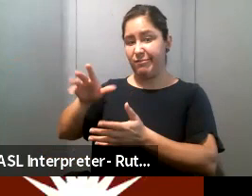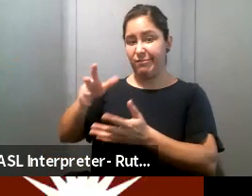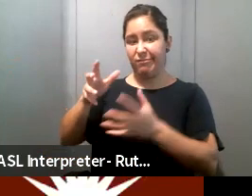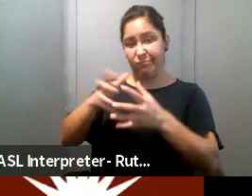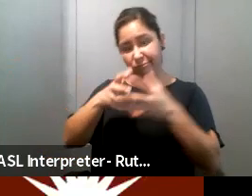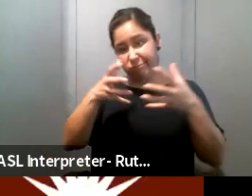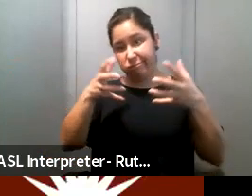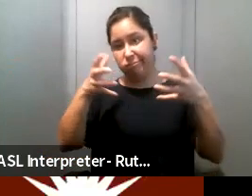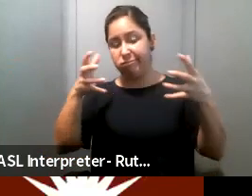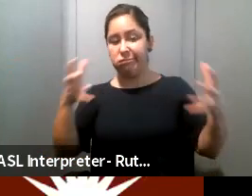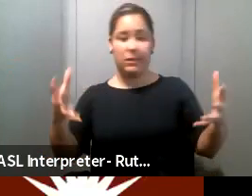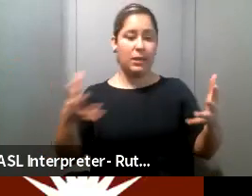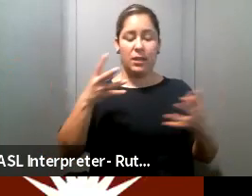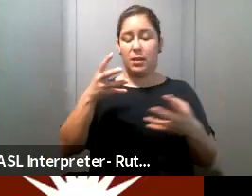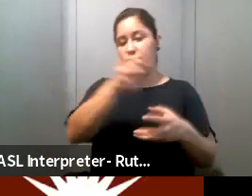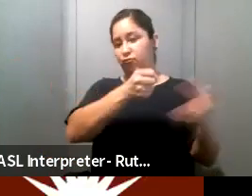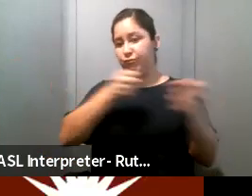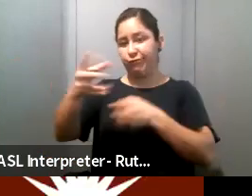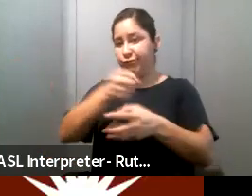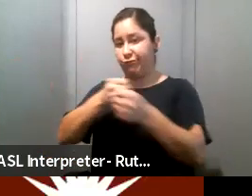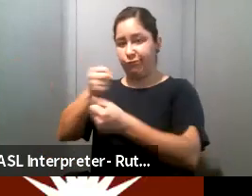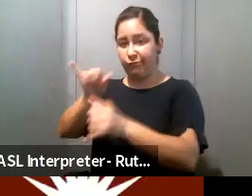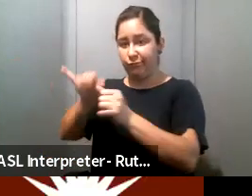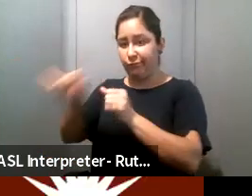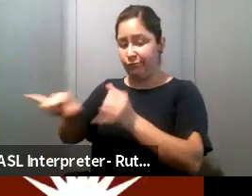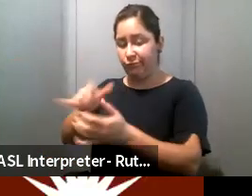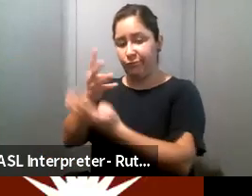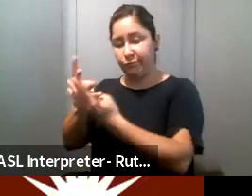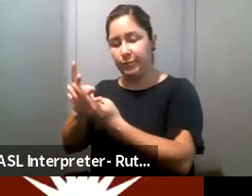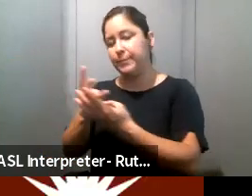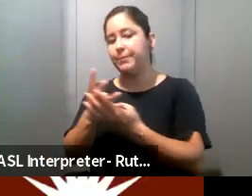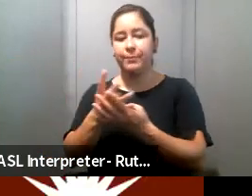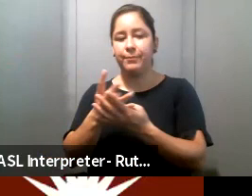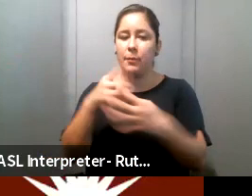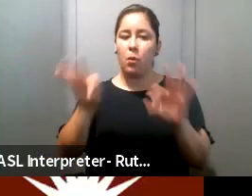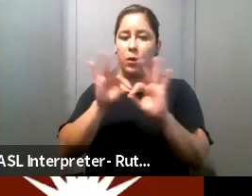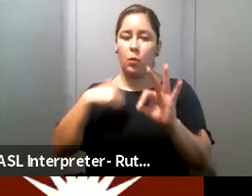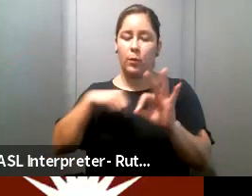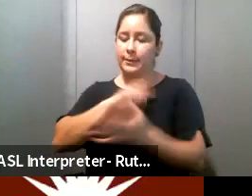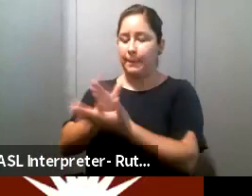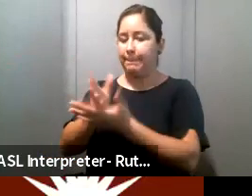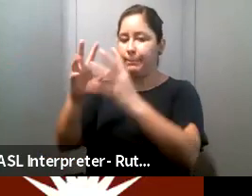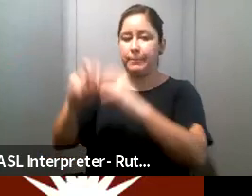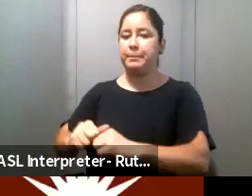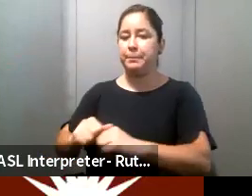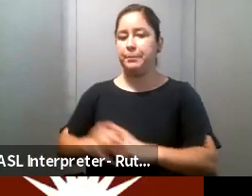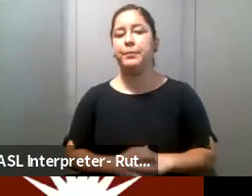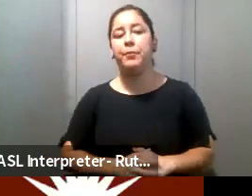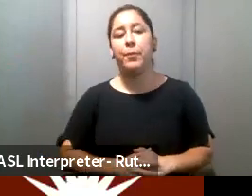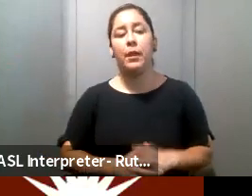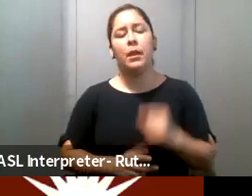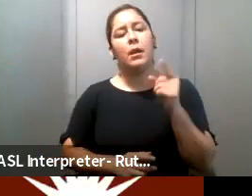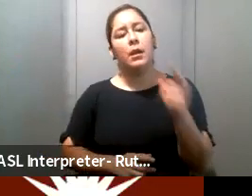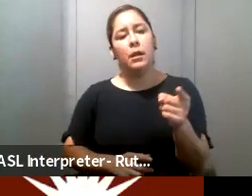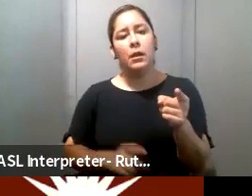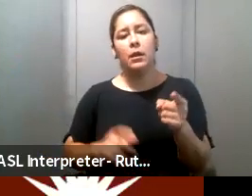Aquí solamente como darle seguimiento a otro tipo de ley o a iniciativa que fue implementada en